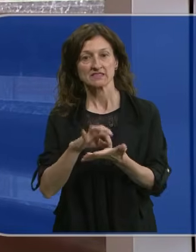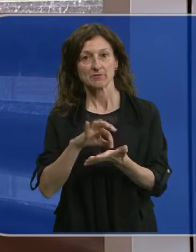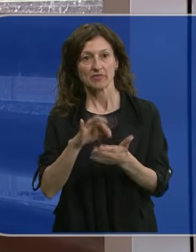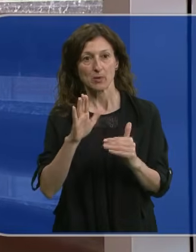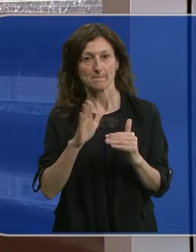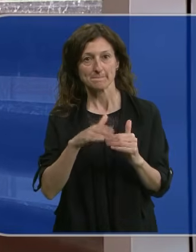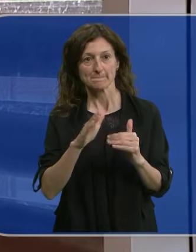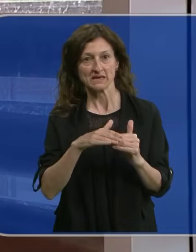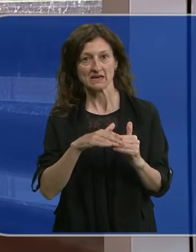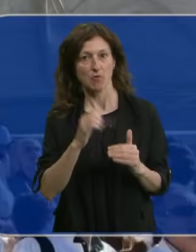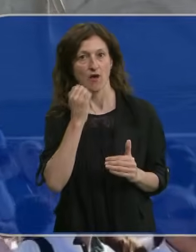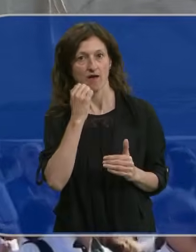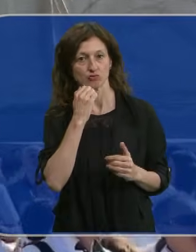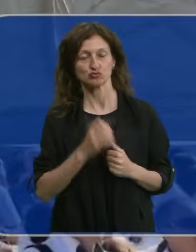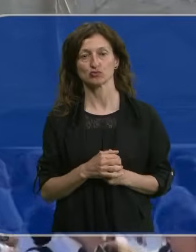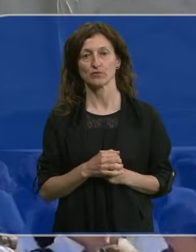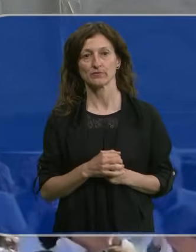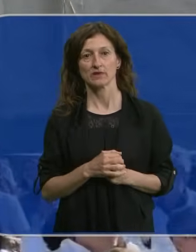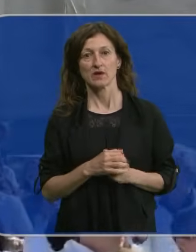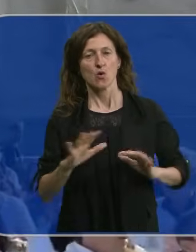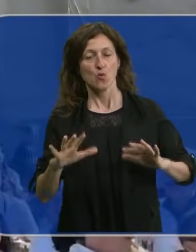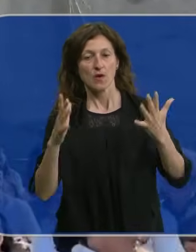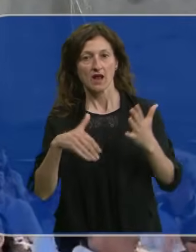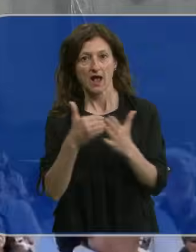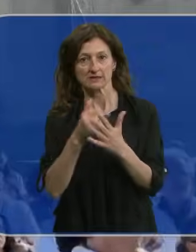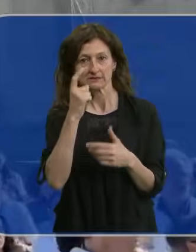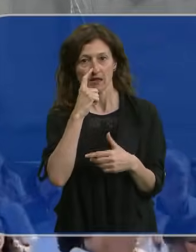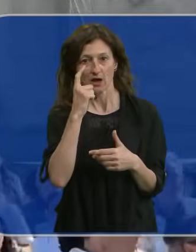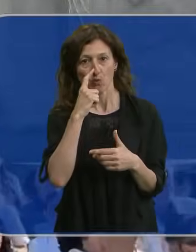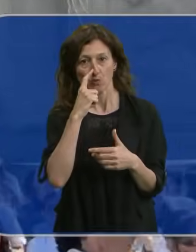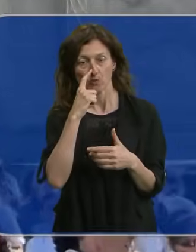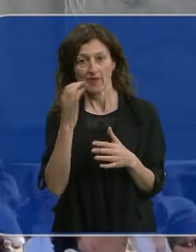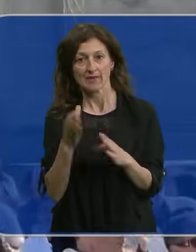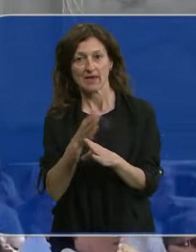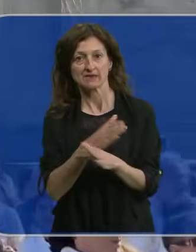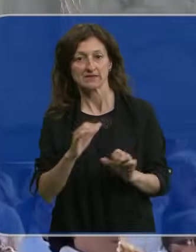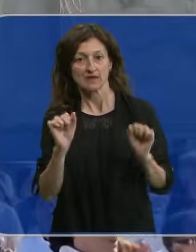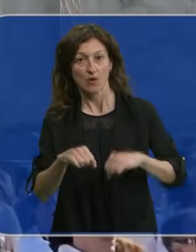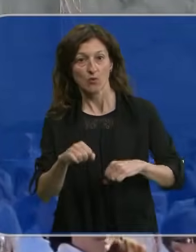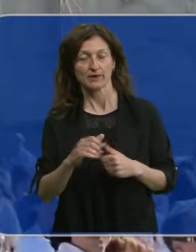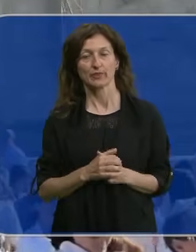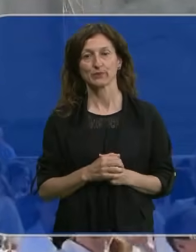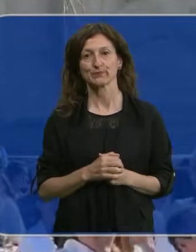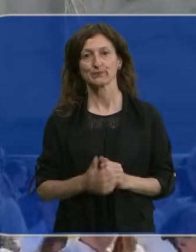mínimos abusivos. Las huelgas continuarán al menos hasta junio si no se alcanza un acuerdo.